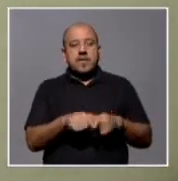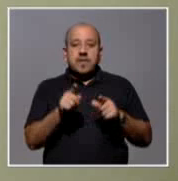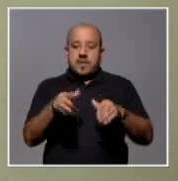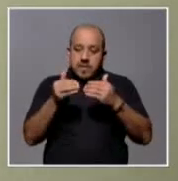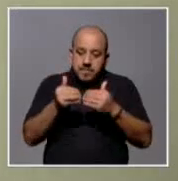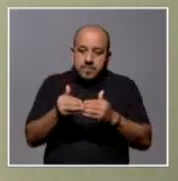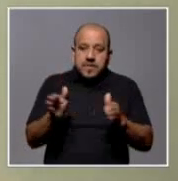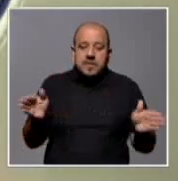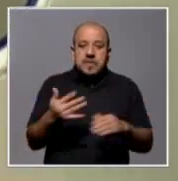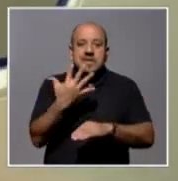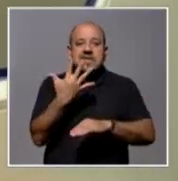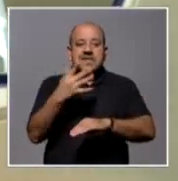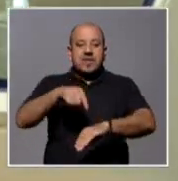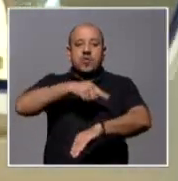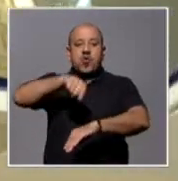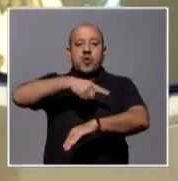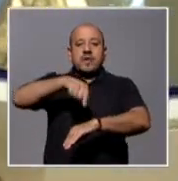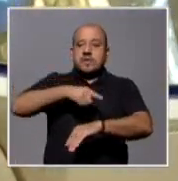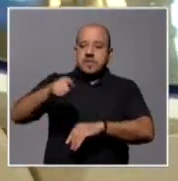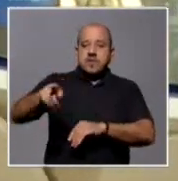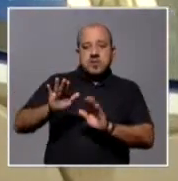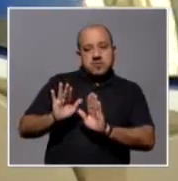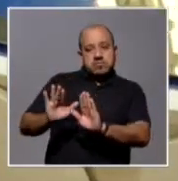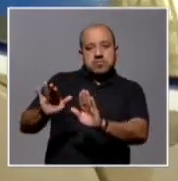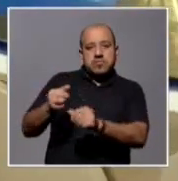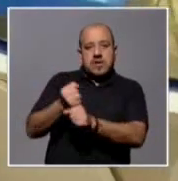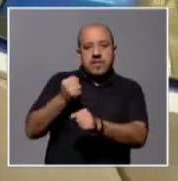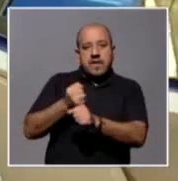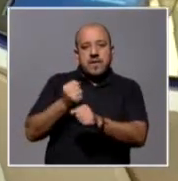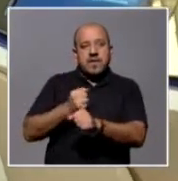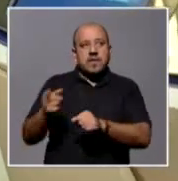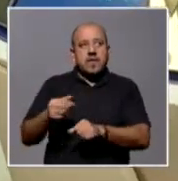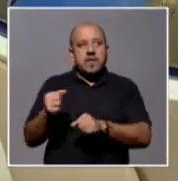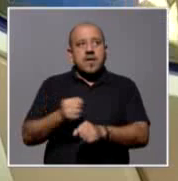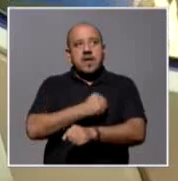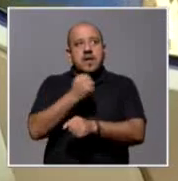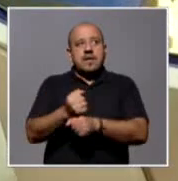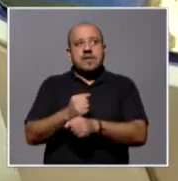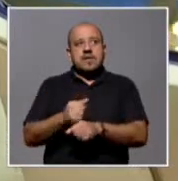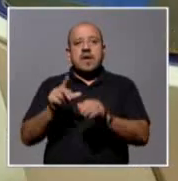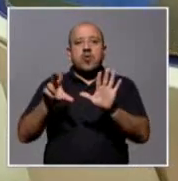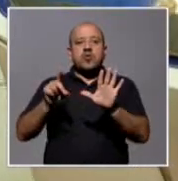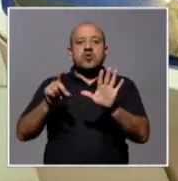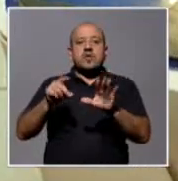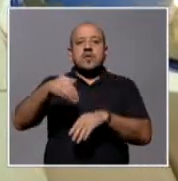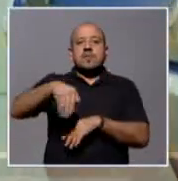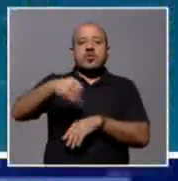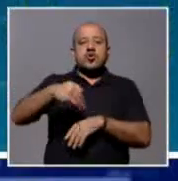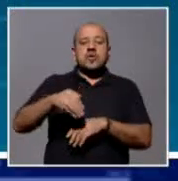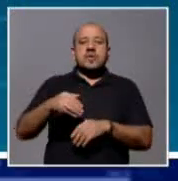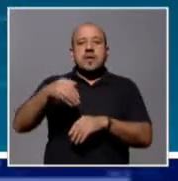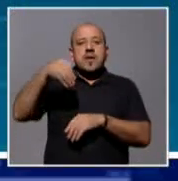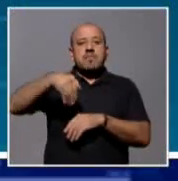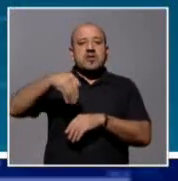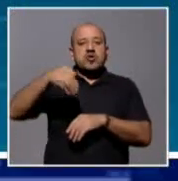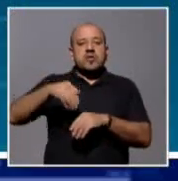arranca. Son unas 5 horas de secuenciación, ¿tá? Y podemos hacer hasta 80 millones de reads por corrido. ¿Y qué tiene